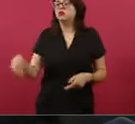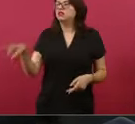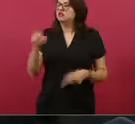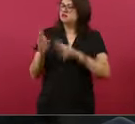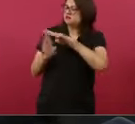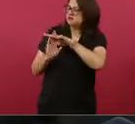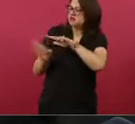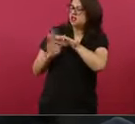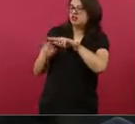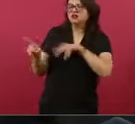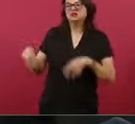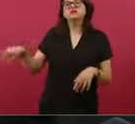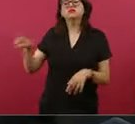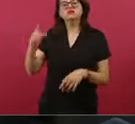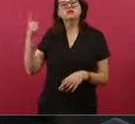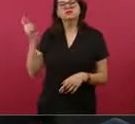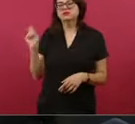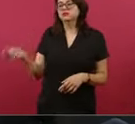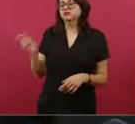De que los migrantes